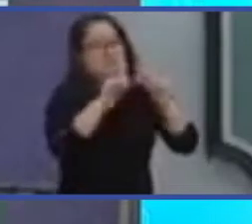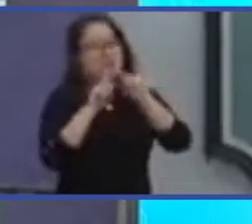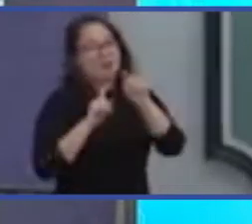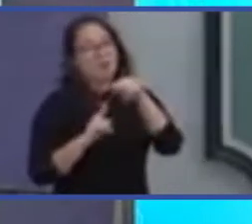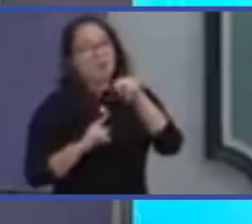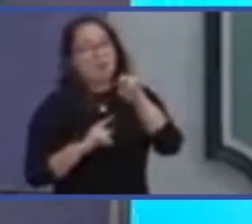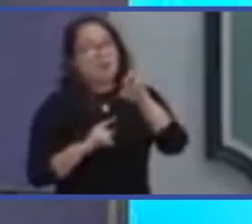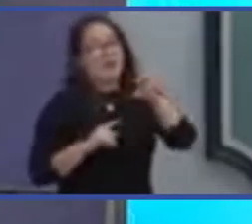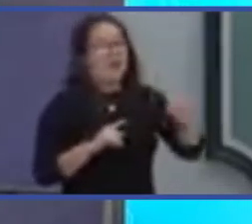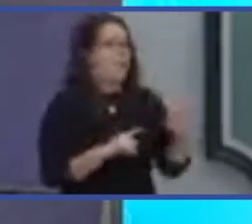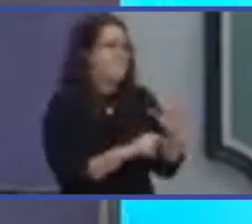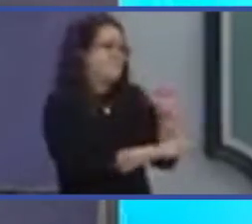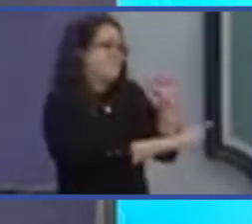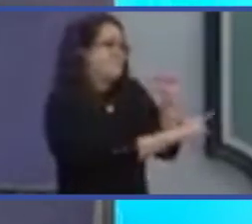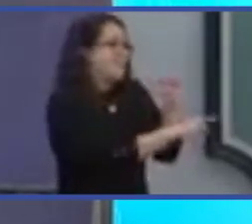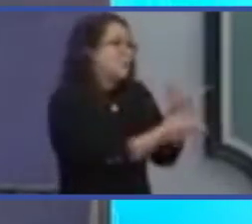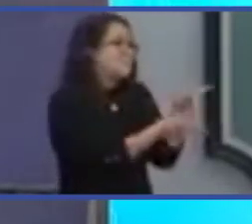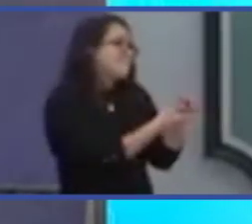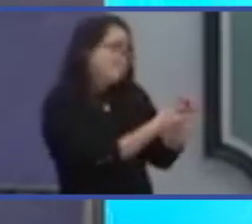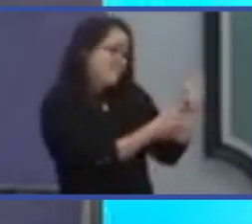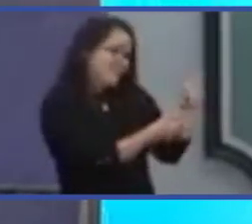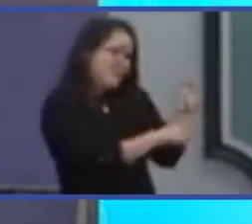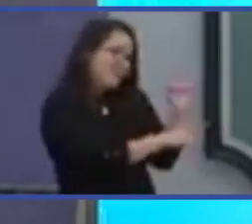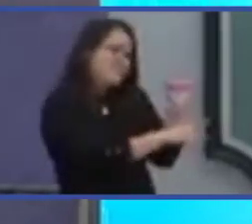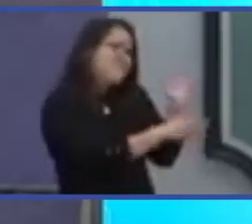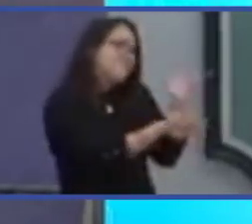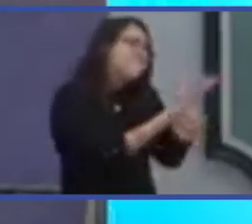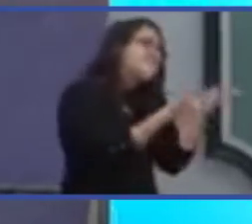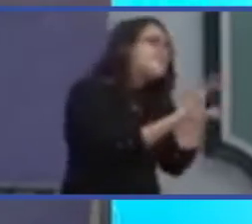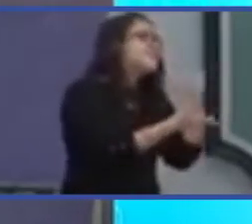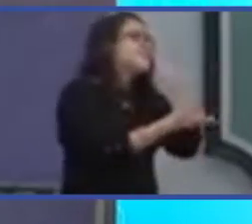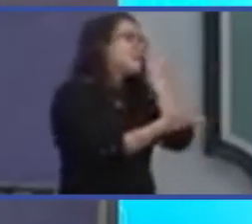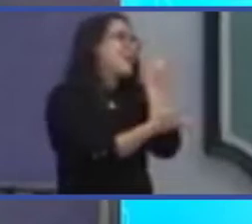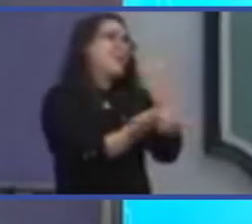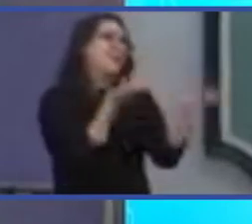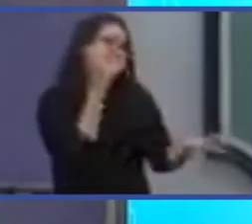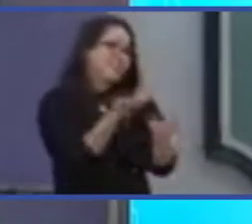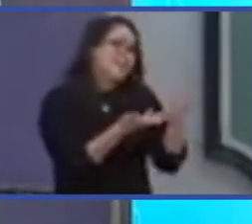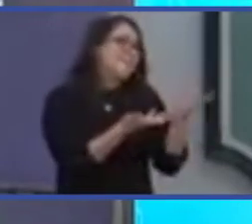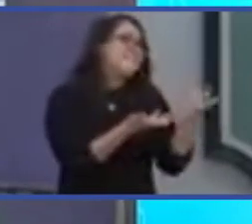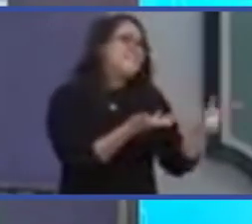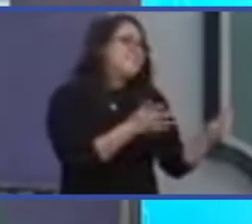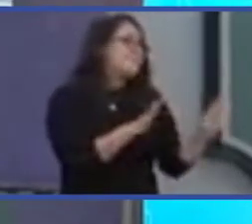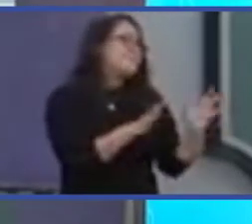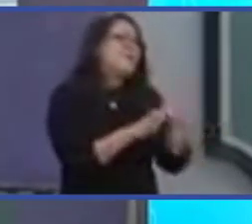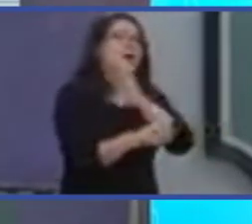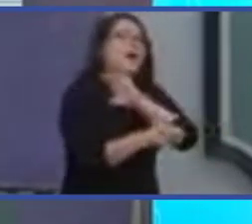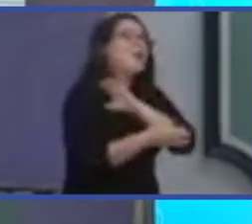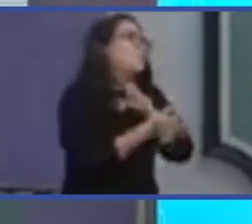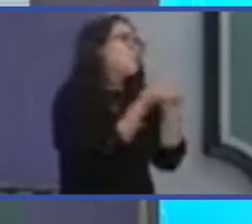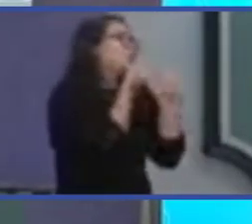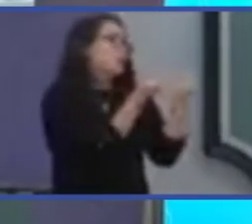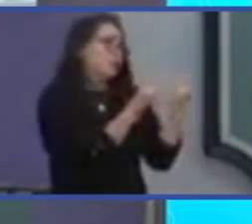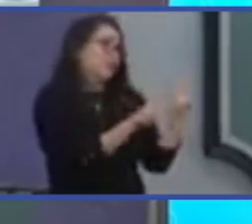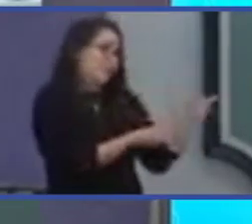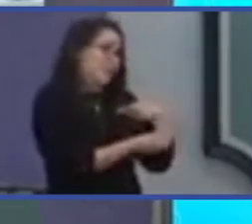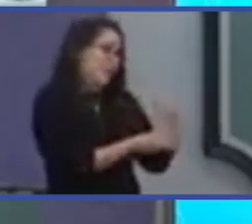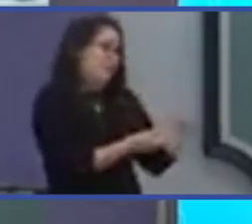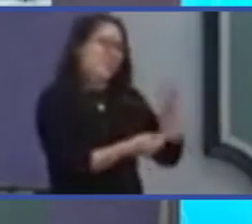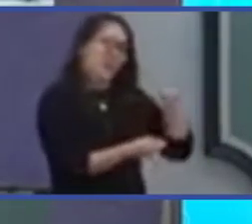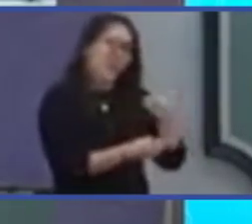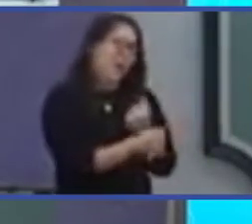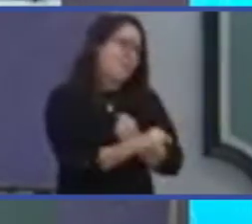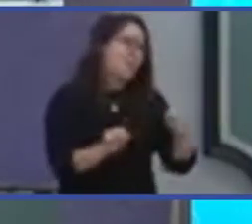quiero mucho díganle te quiero al F0 por lo menos si no es que al F1 al F2 te quiero infinito ¿no?